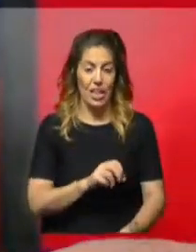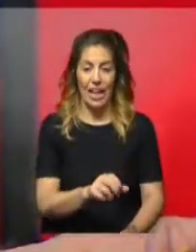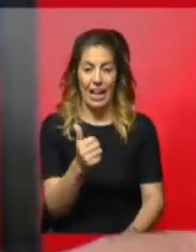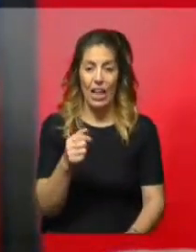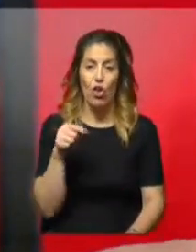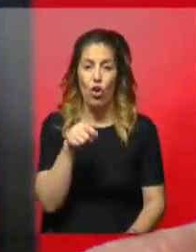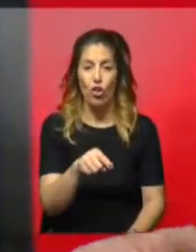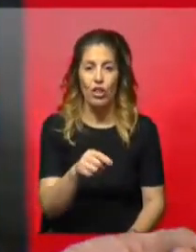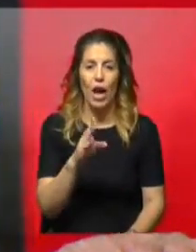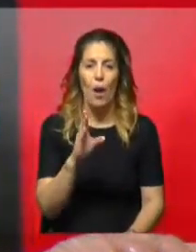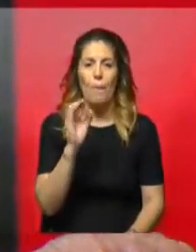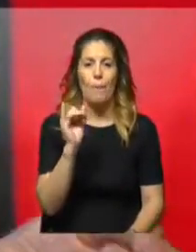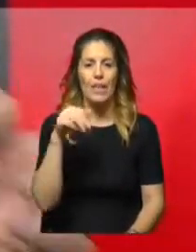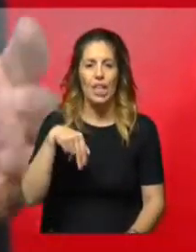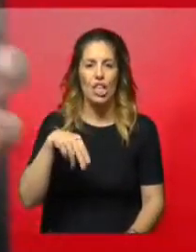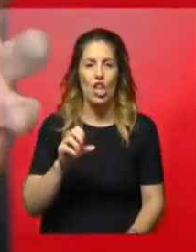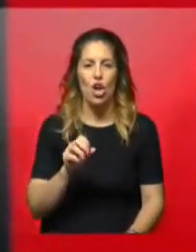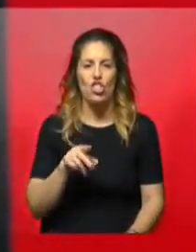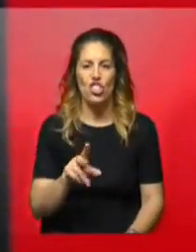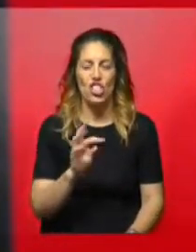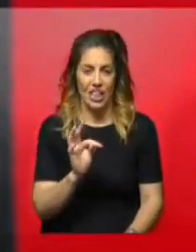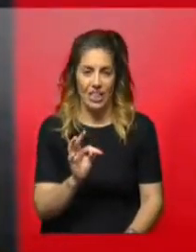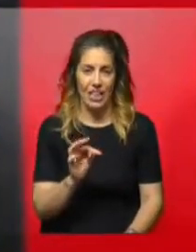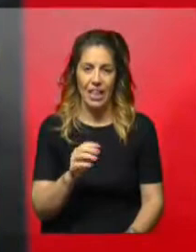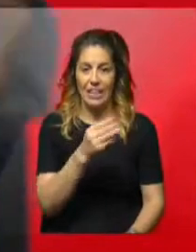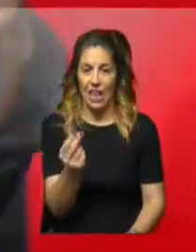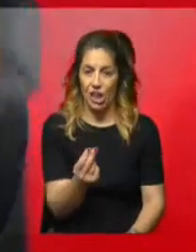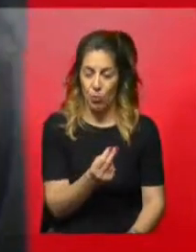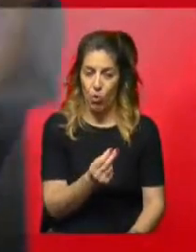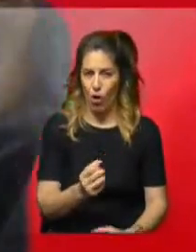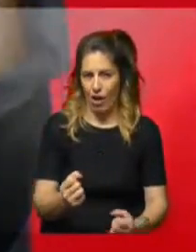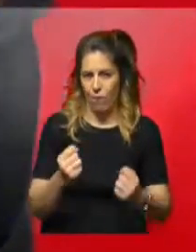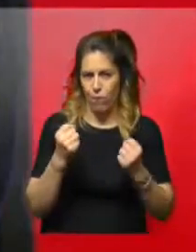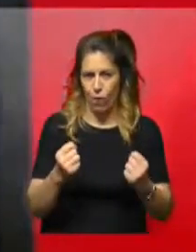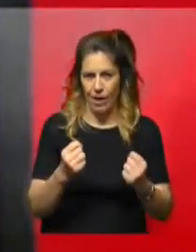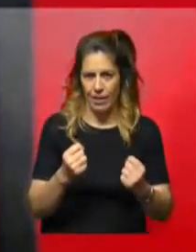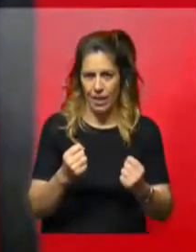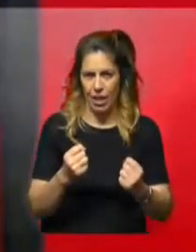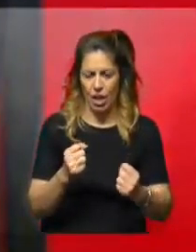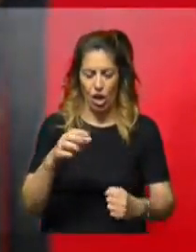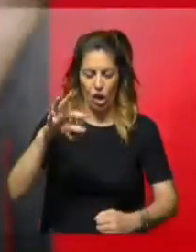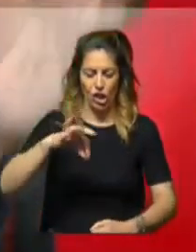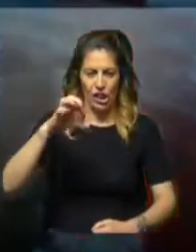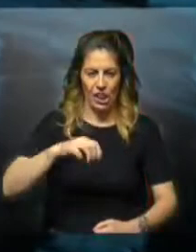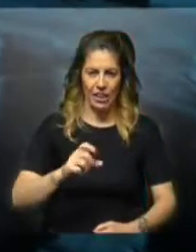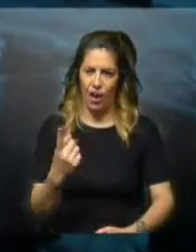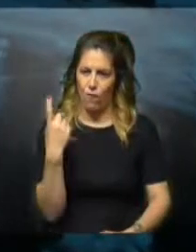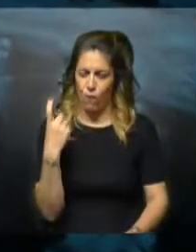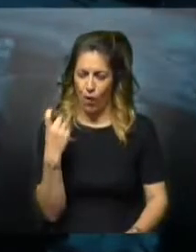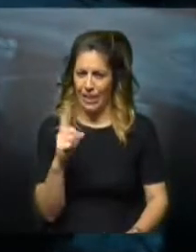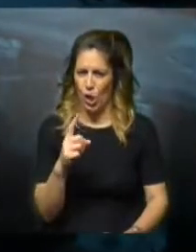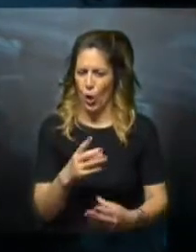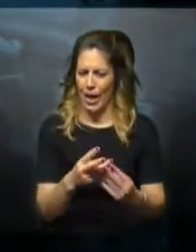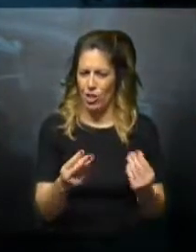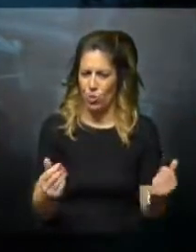era un dibujo contundente me explico de hecho con tinta fuerte con manchas con no era una cosa sutil